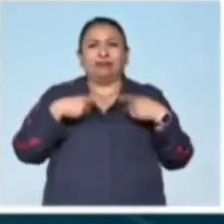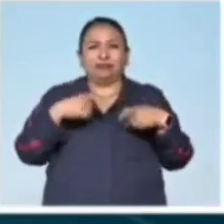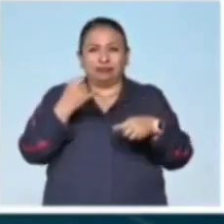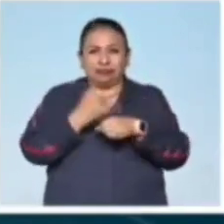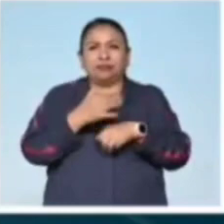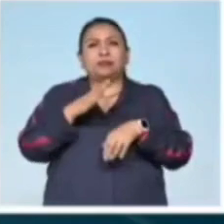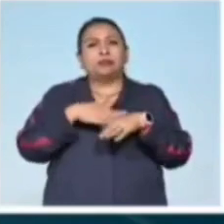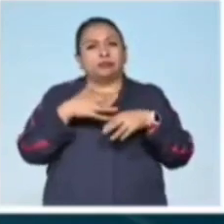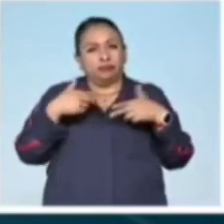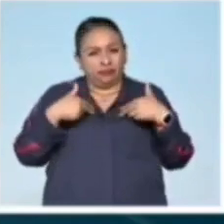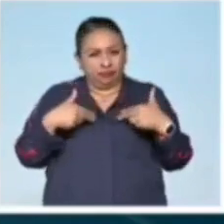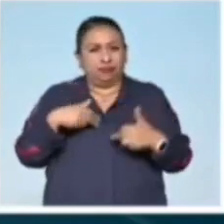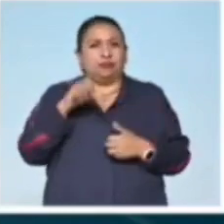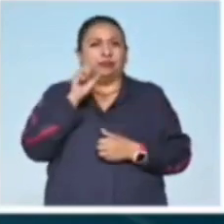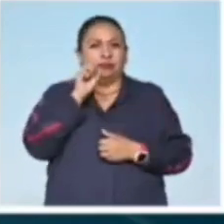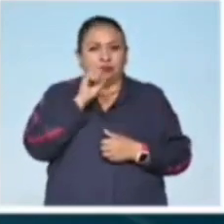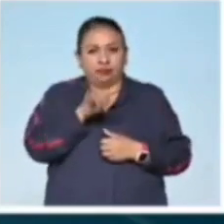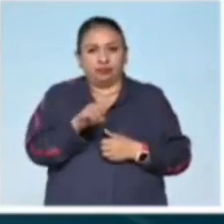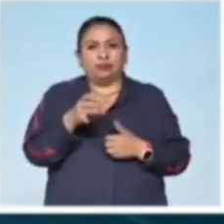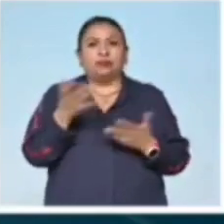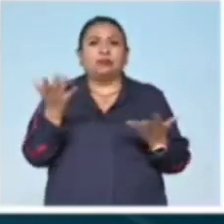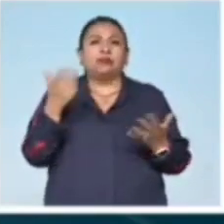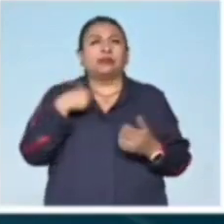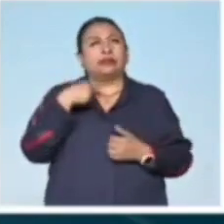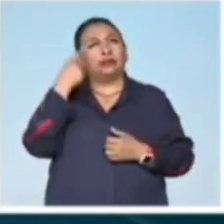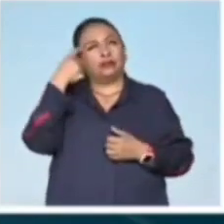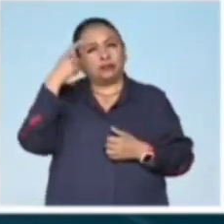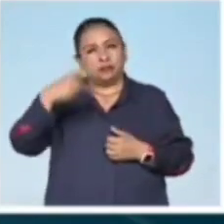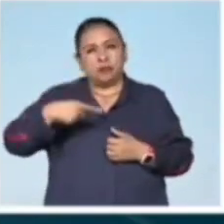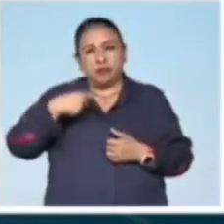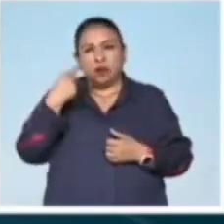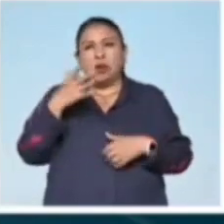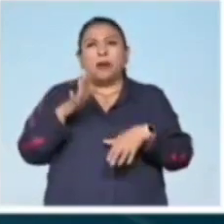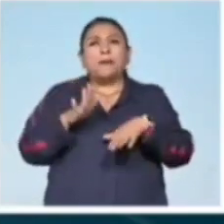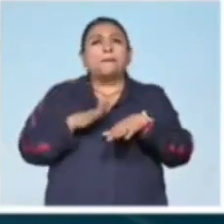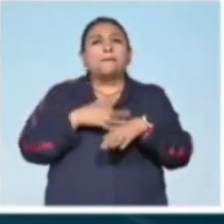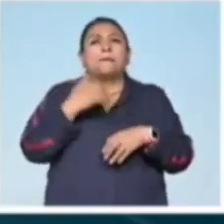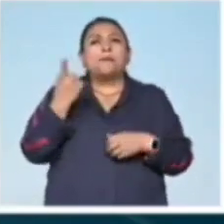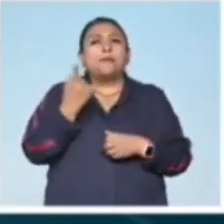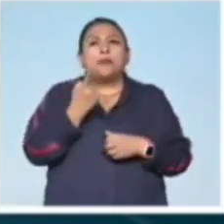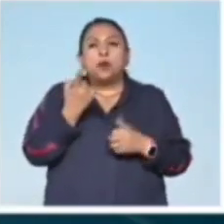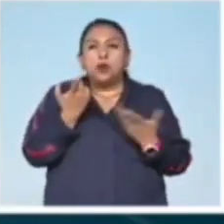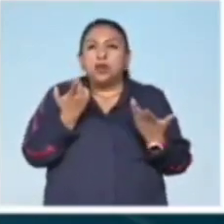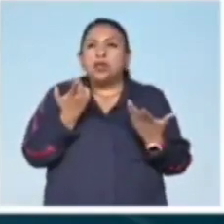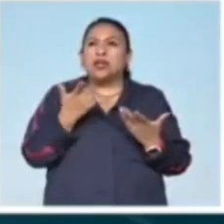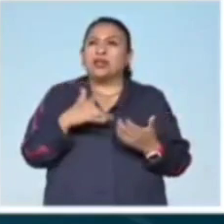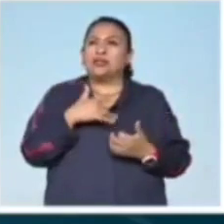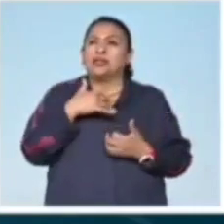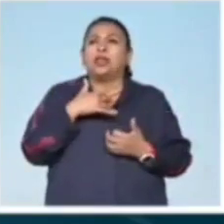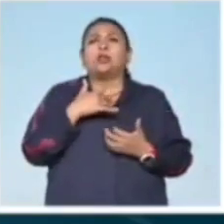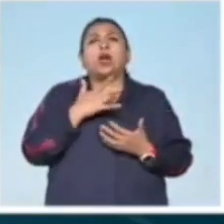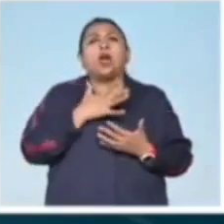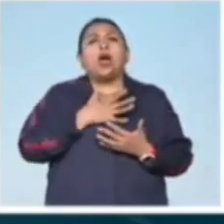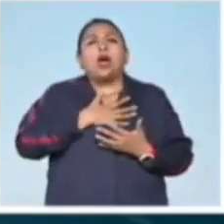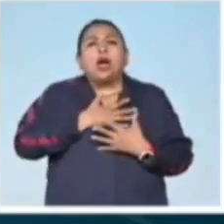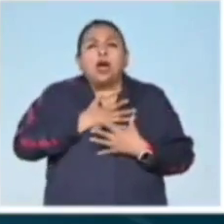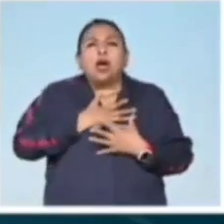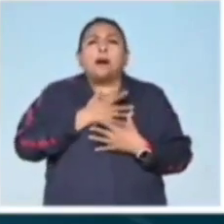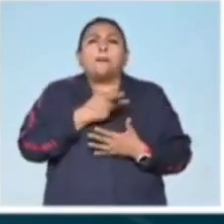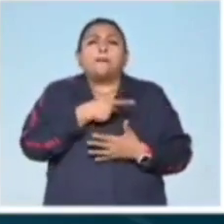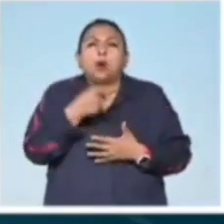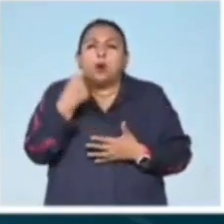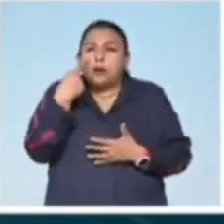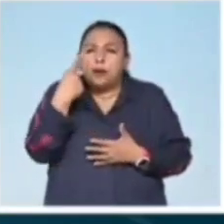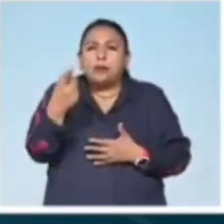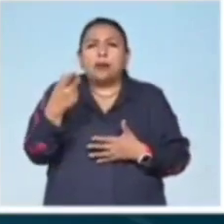más humano es. Entonces yo me preguntaba, ¿por qué me produce compasión ver a